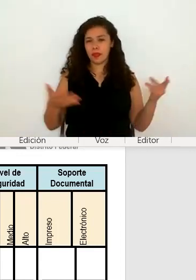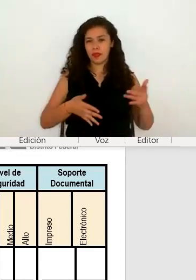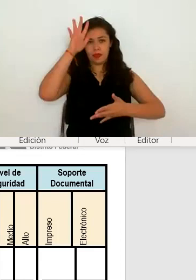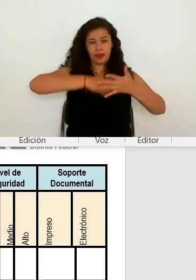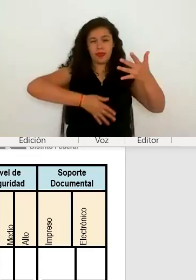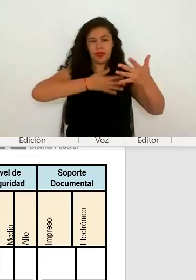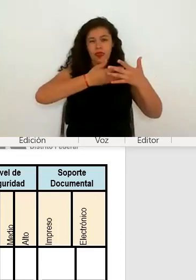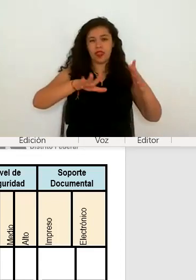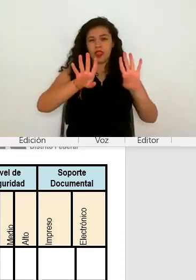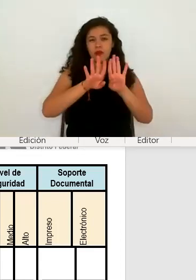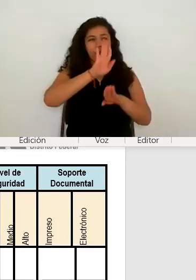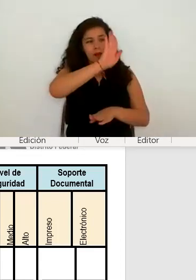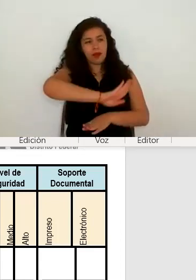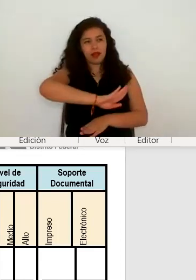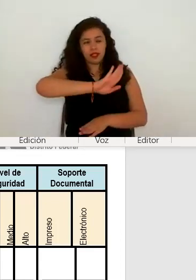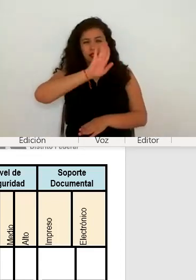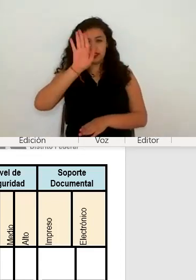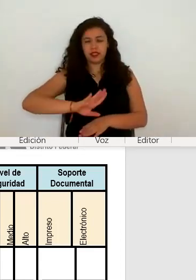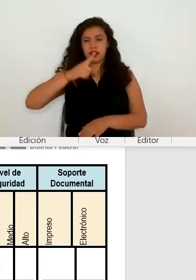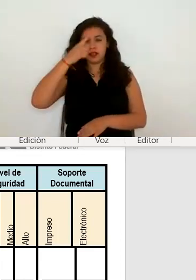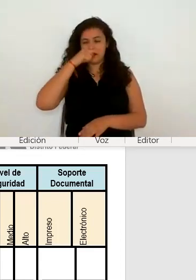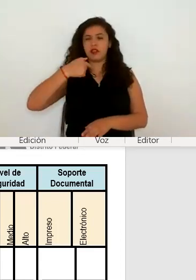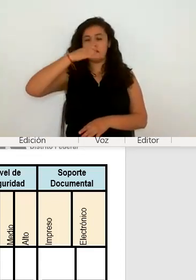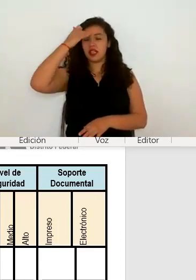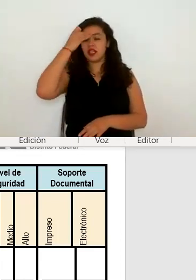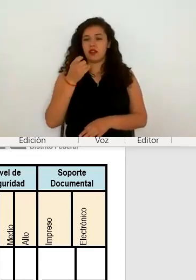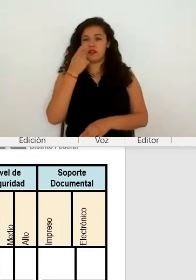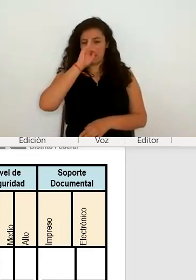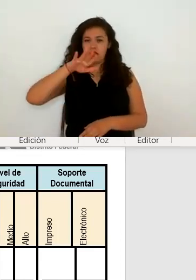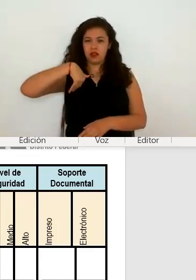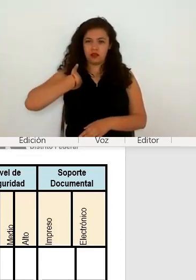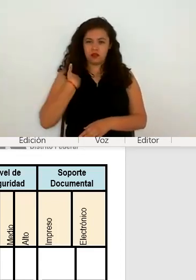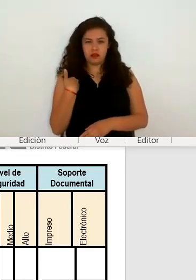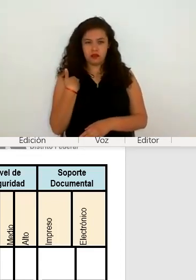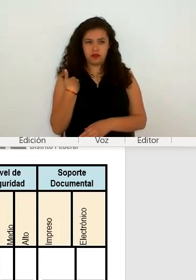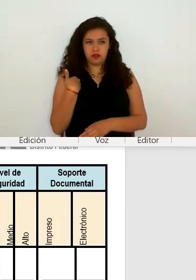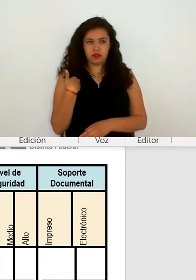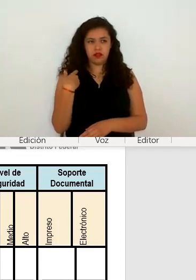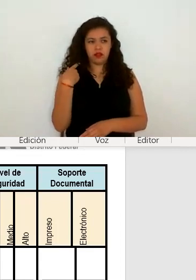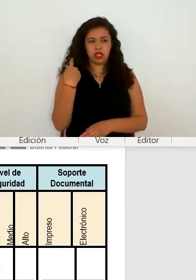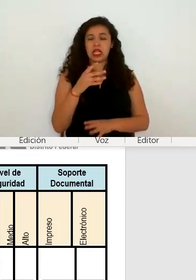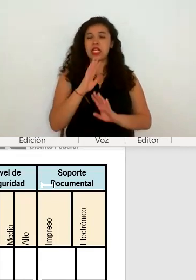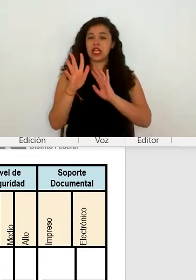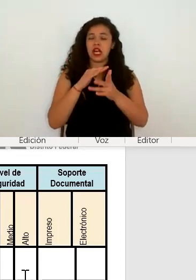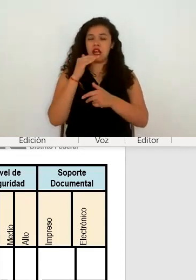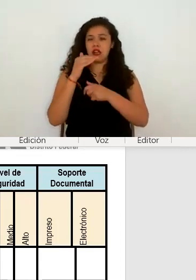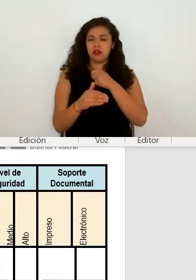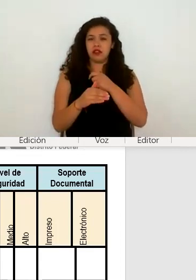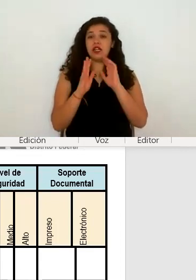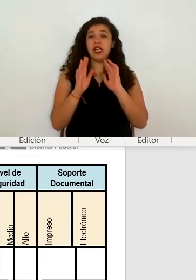similar para que monitoreen los tiempos de conservación y el destino final. Y